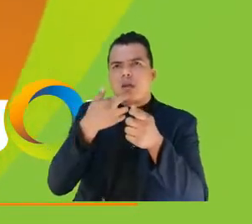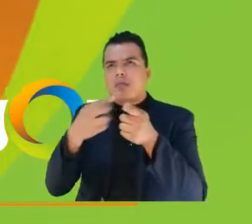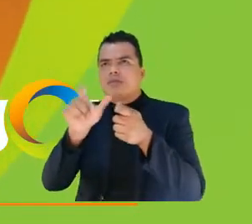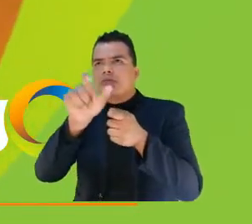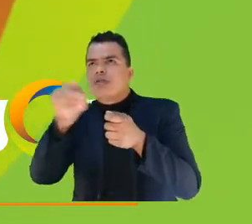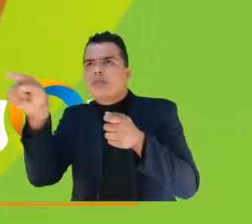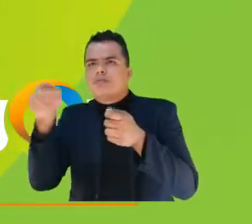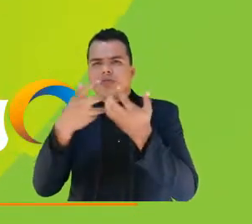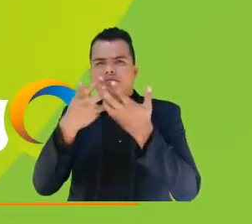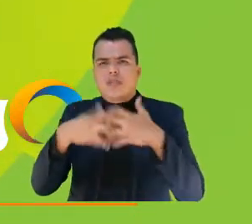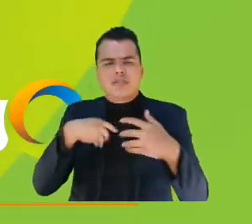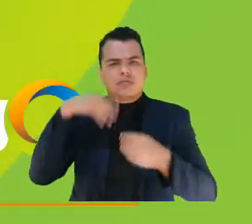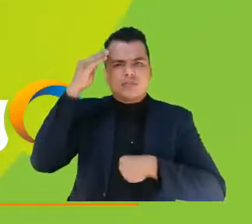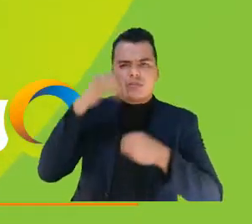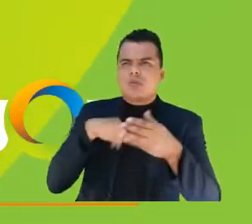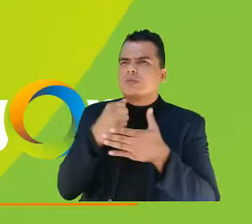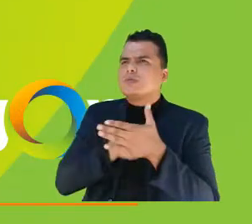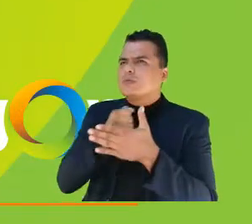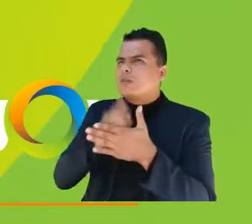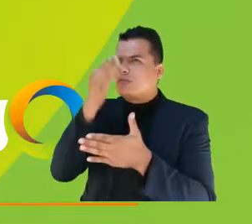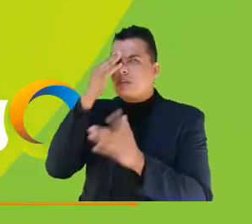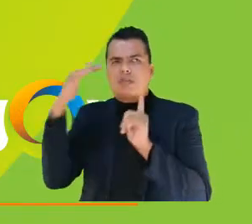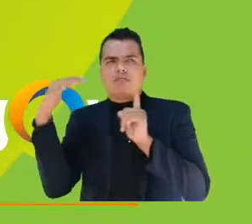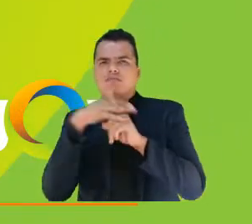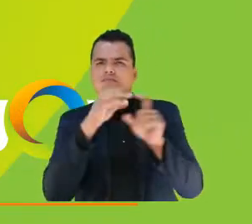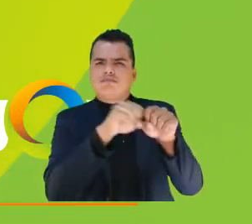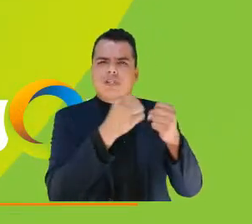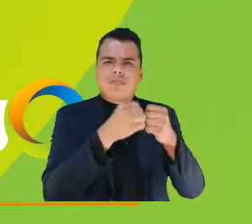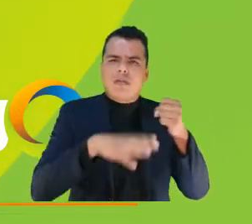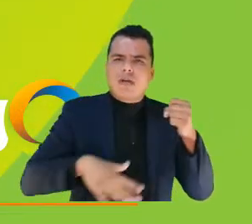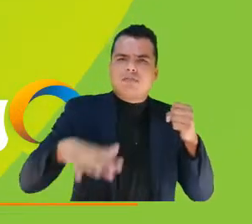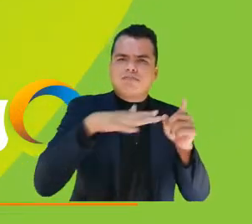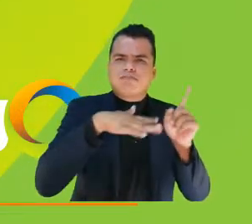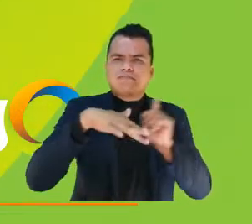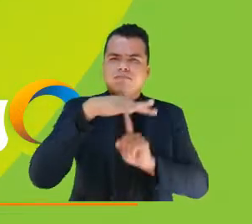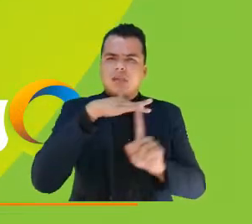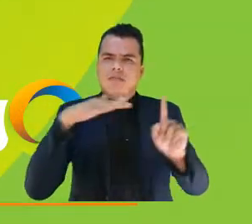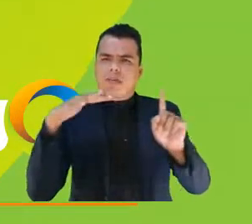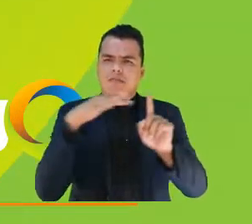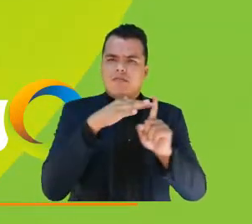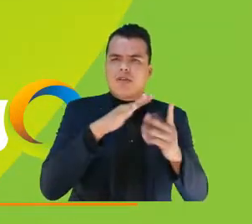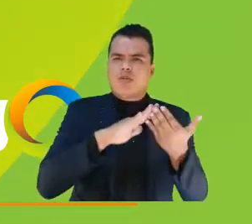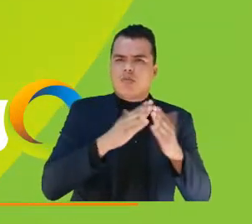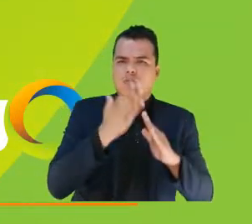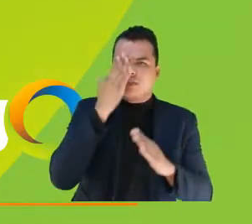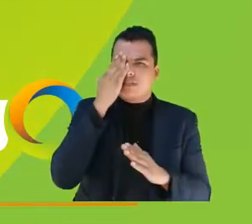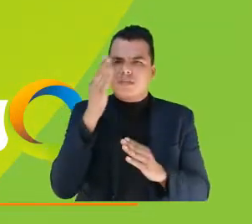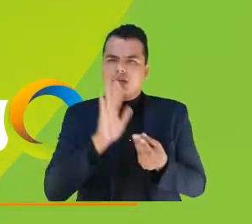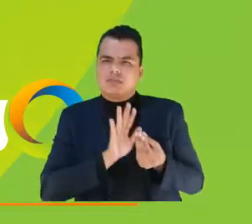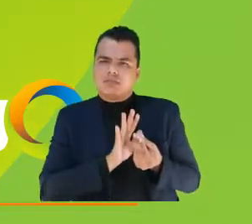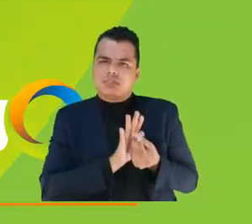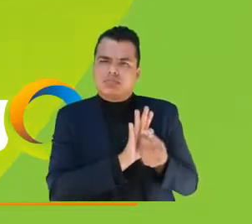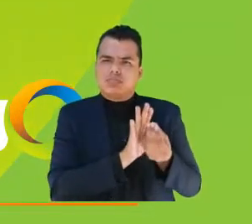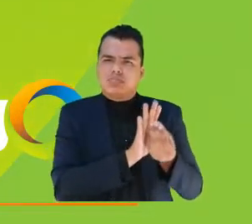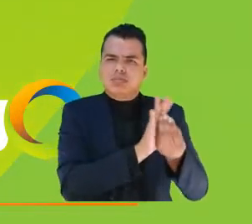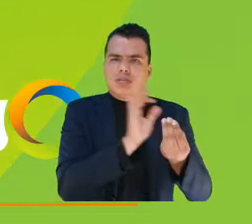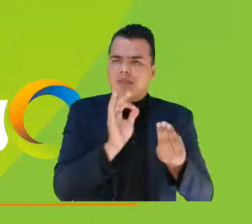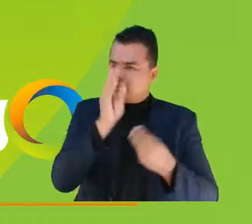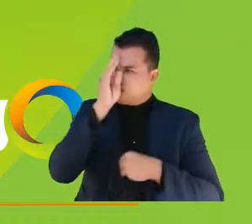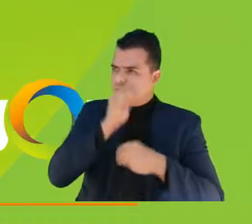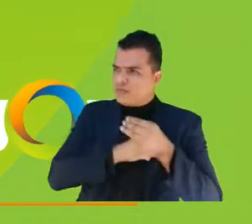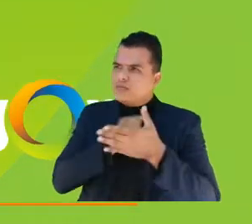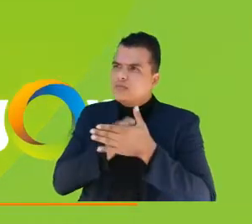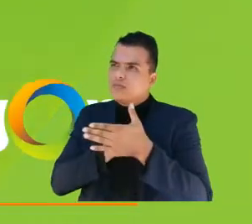mineros debido al impacto negativo de estas actividades, como el deterioro del medio ambiente y el desplazamiento forzado de la